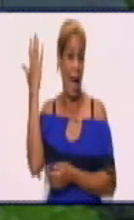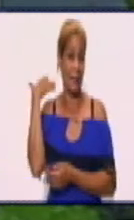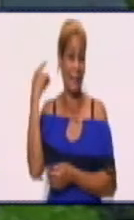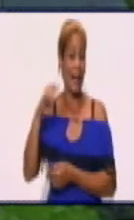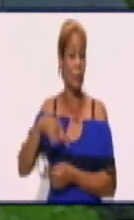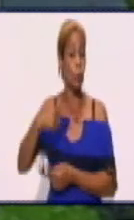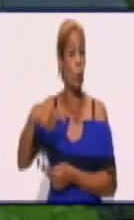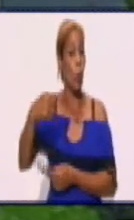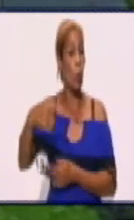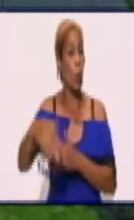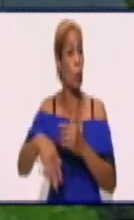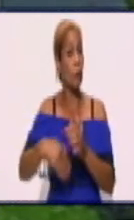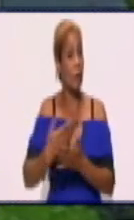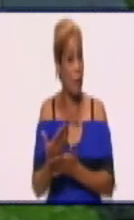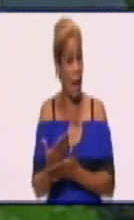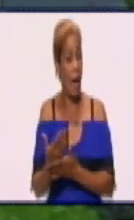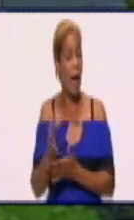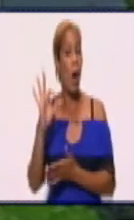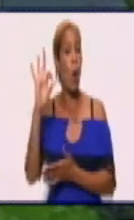harina. De harina.